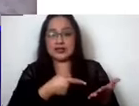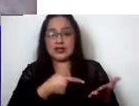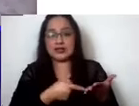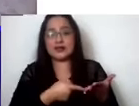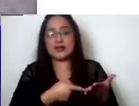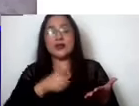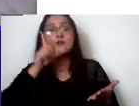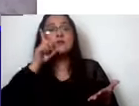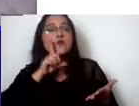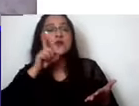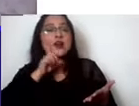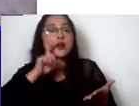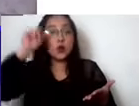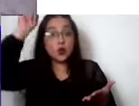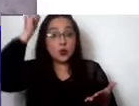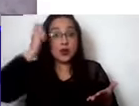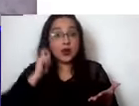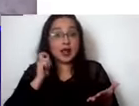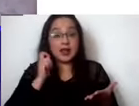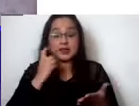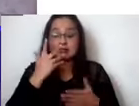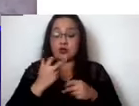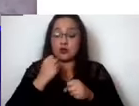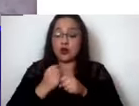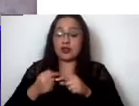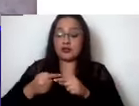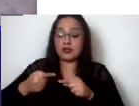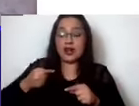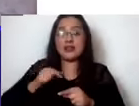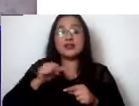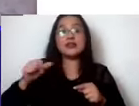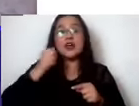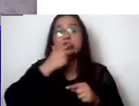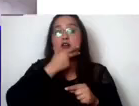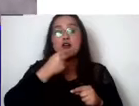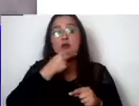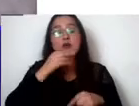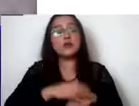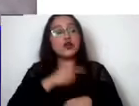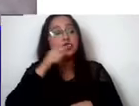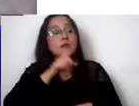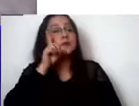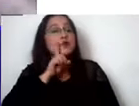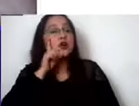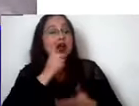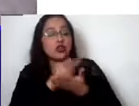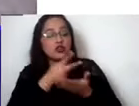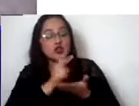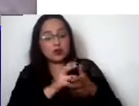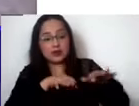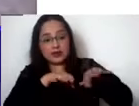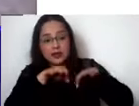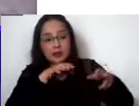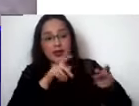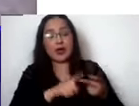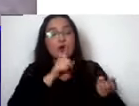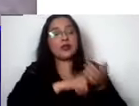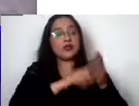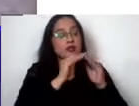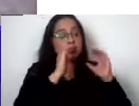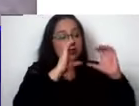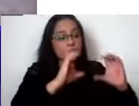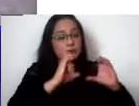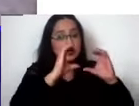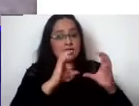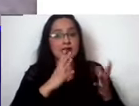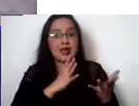Las mujeres se jubilan 5 años menos que los hombres, ¿por qué? Pues porque ellas cuidan, tienen doble jornada, etc.